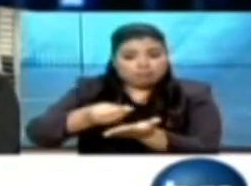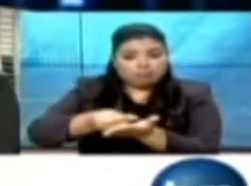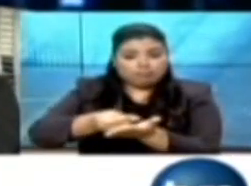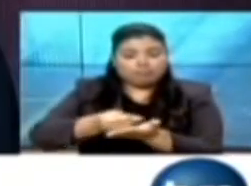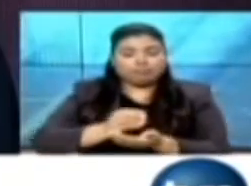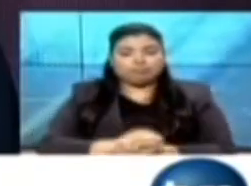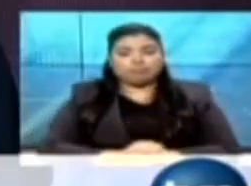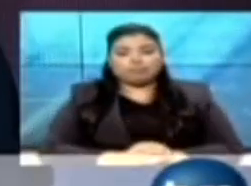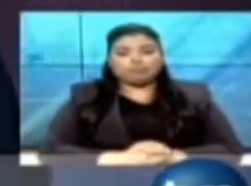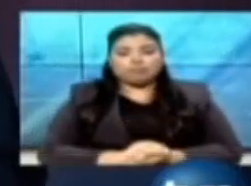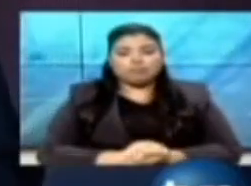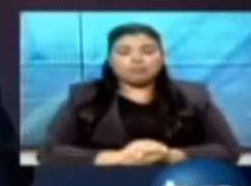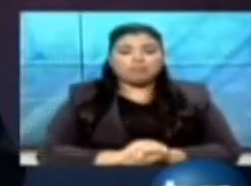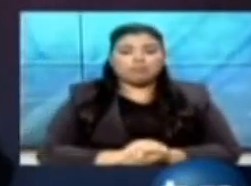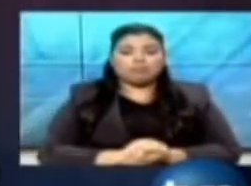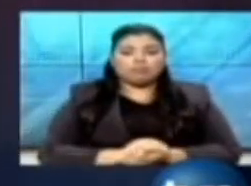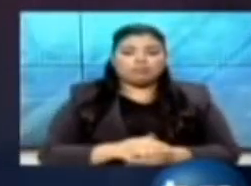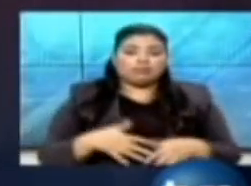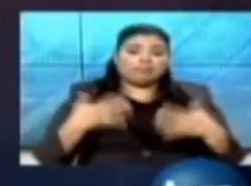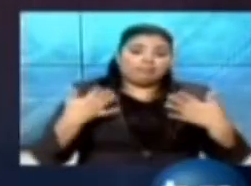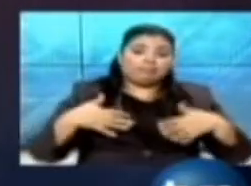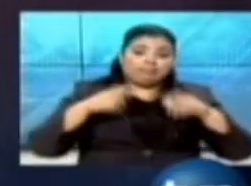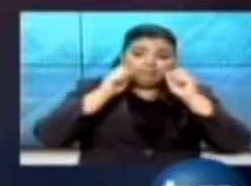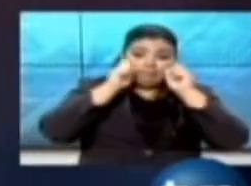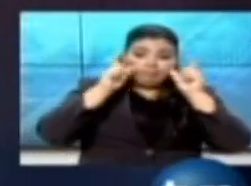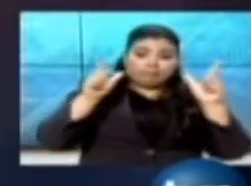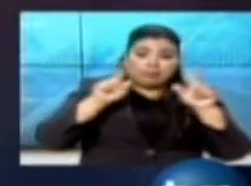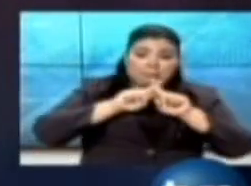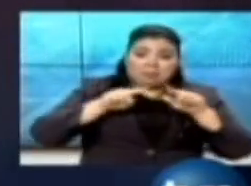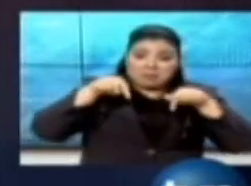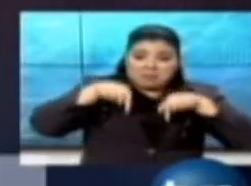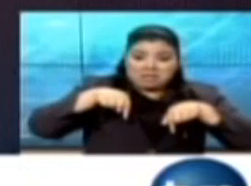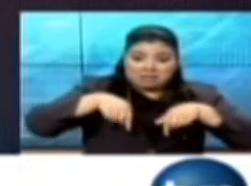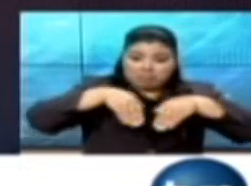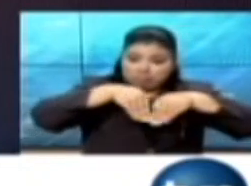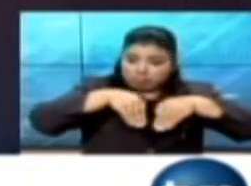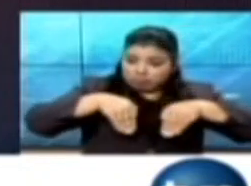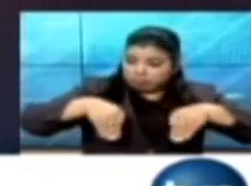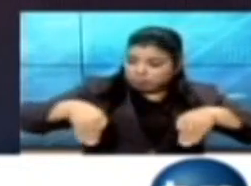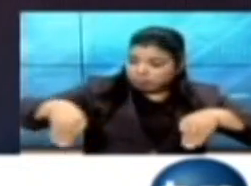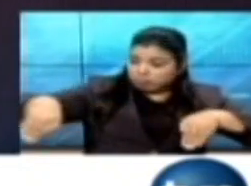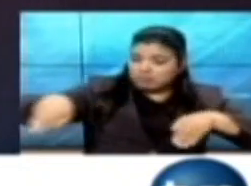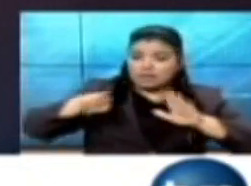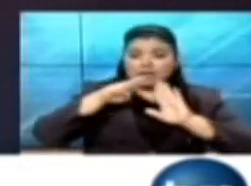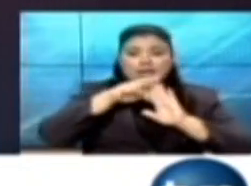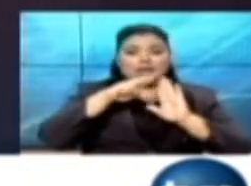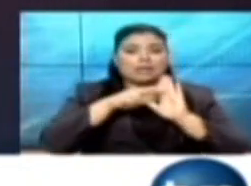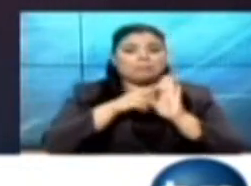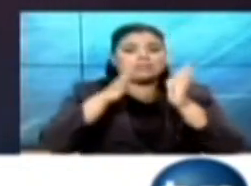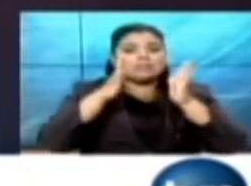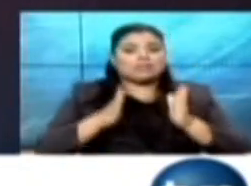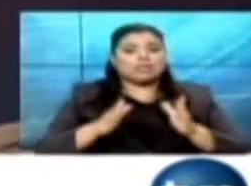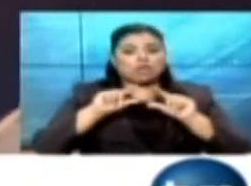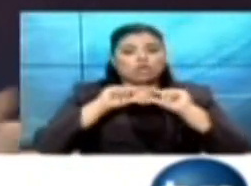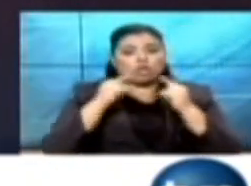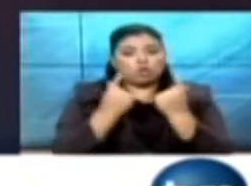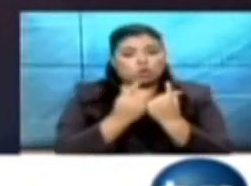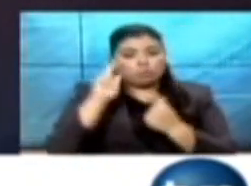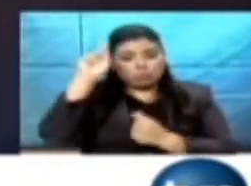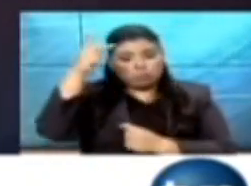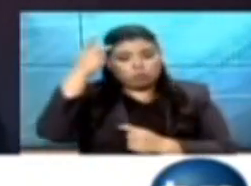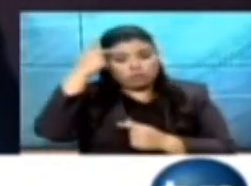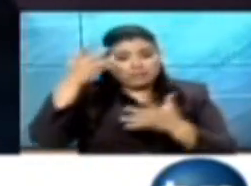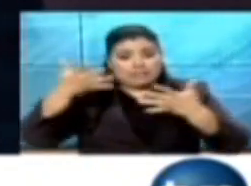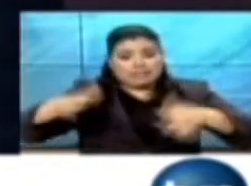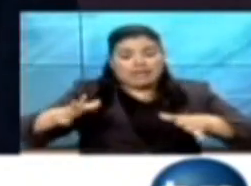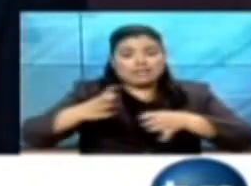Señor Méndez. Es increíble, pero aquí están los representantes de los partidos políticos tradicionales que han hecho